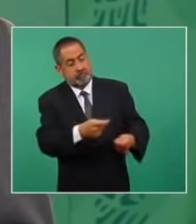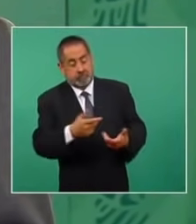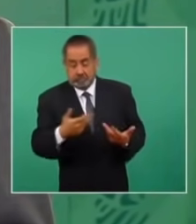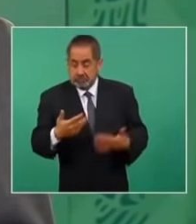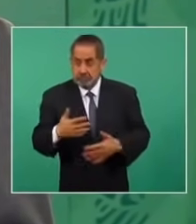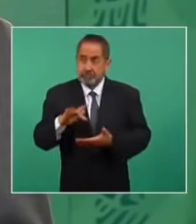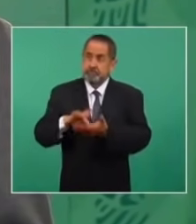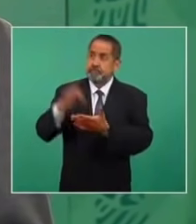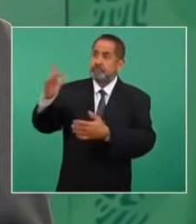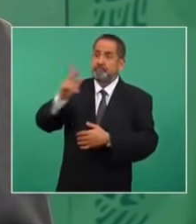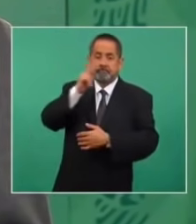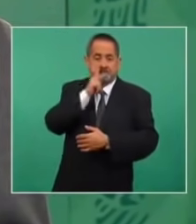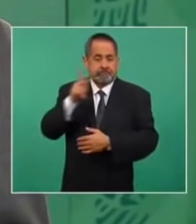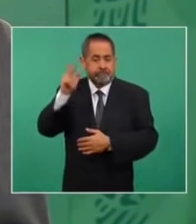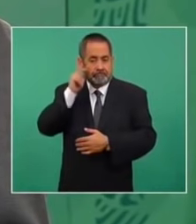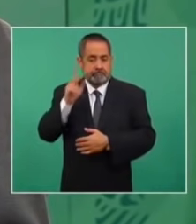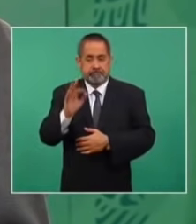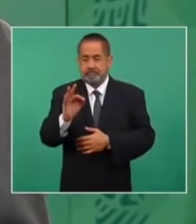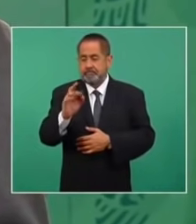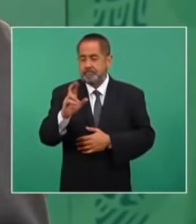porque tuvo